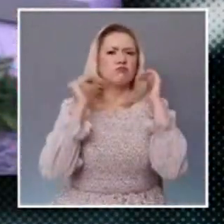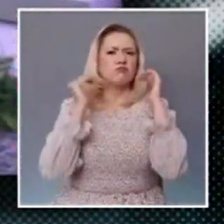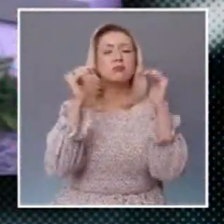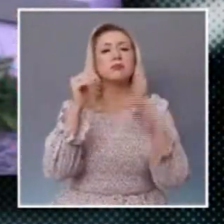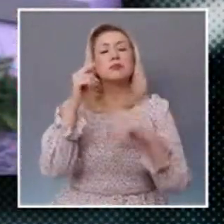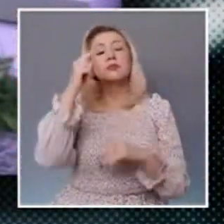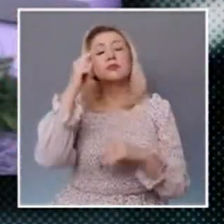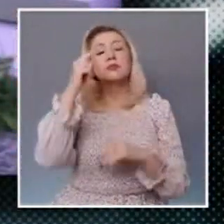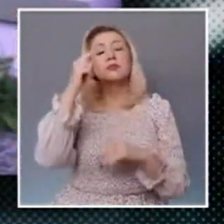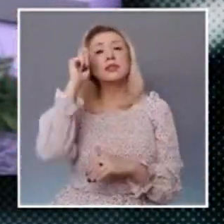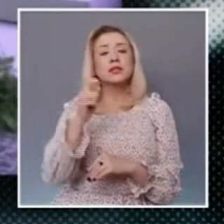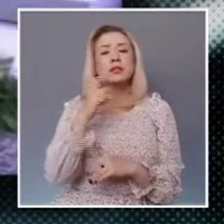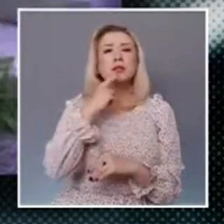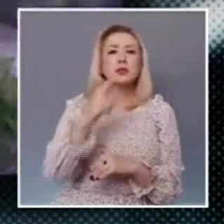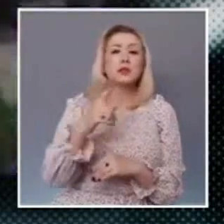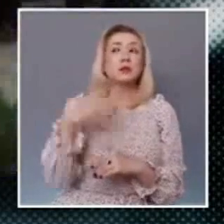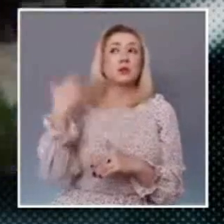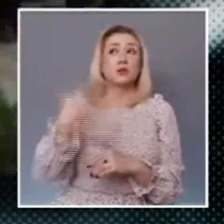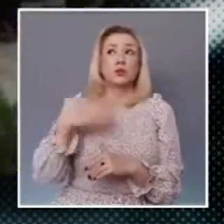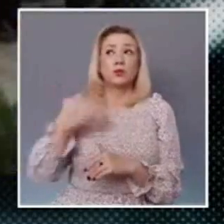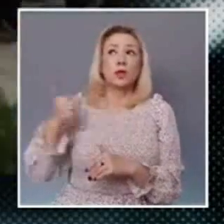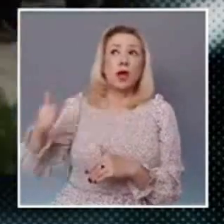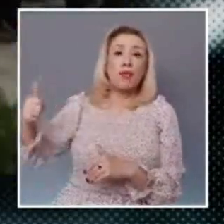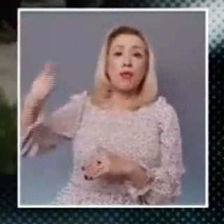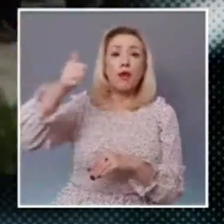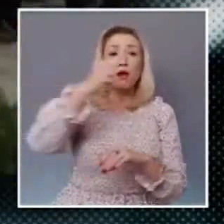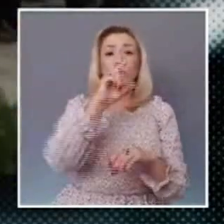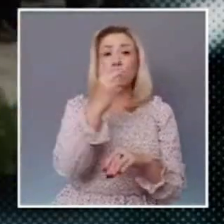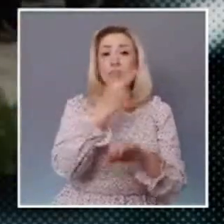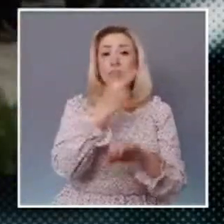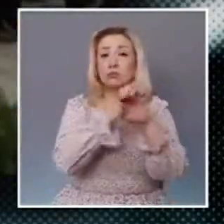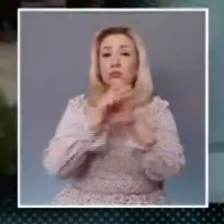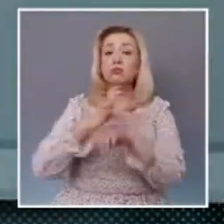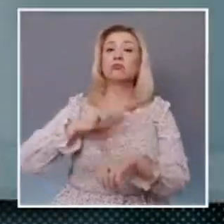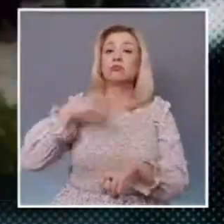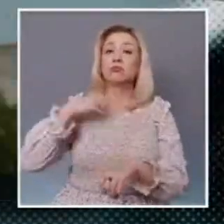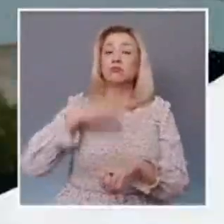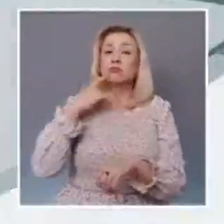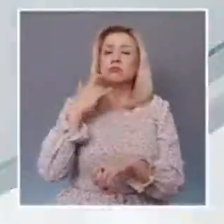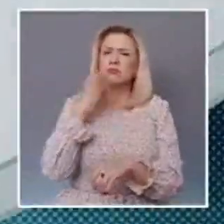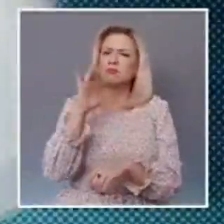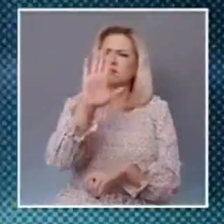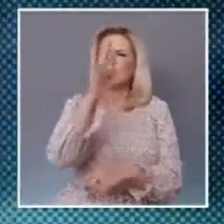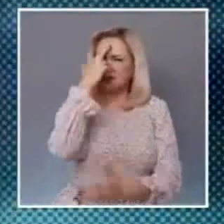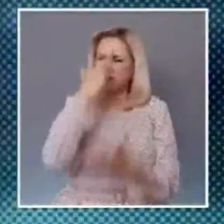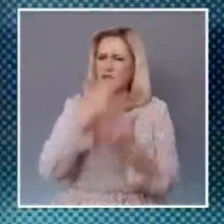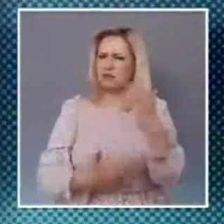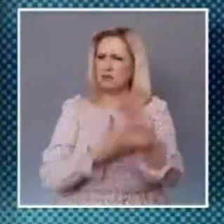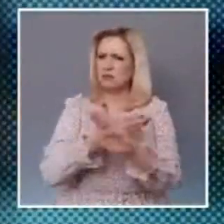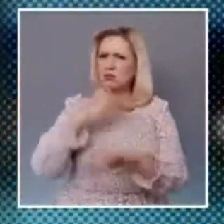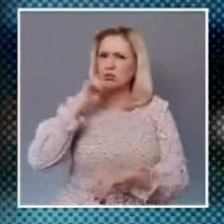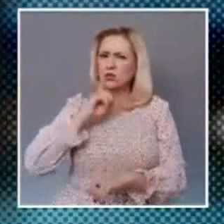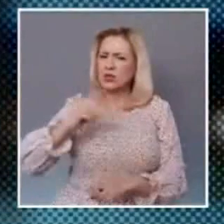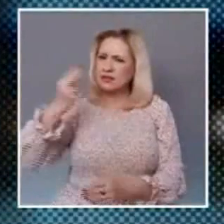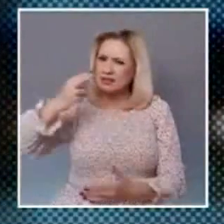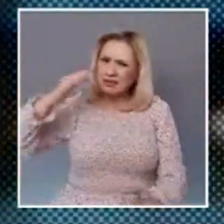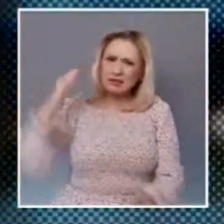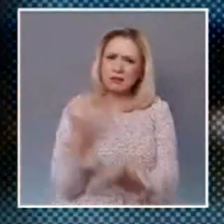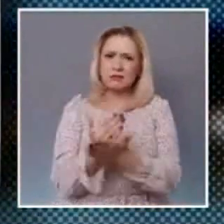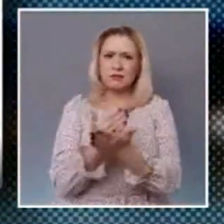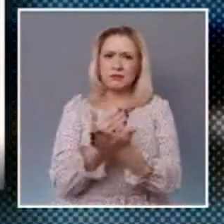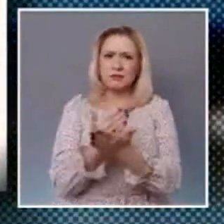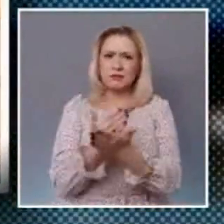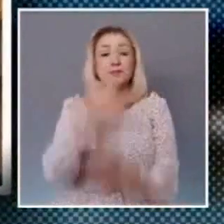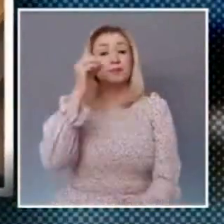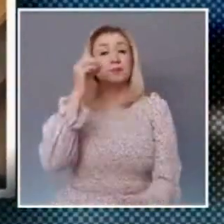esfuerzos de las judicaturas locales para erradicar la violencia contra las mujeres. El Poder Judicial de Campeche llevó a